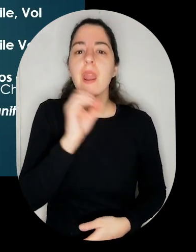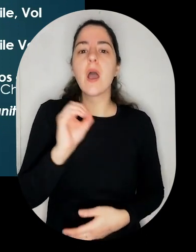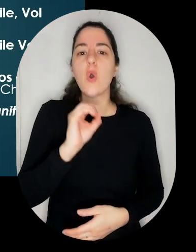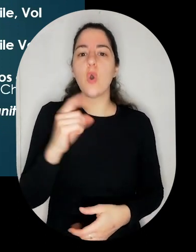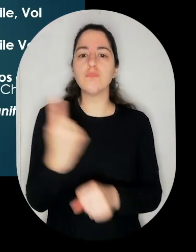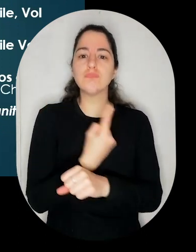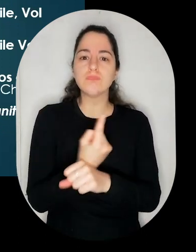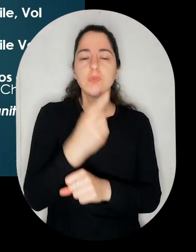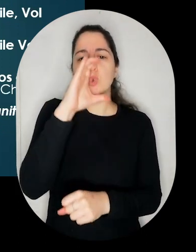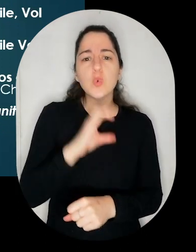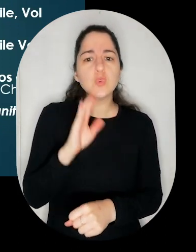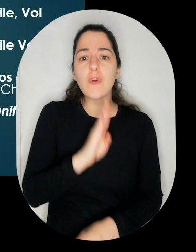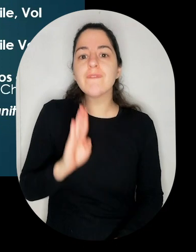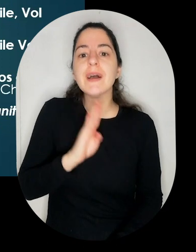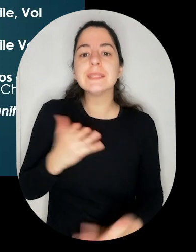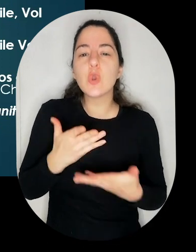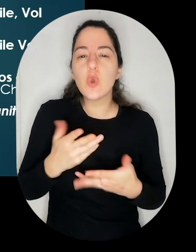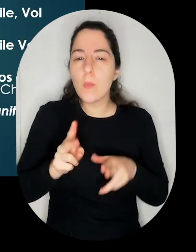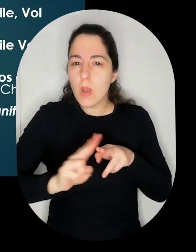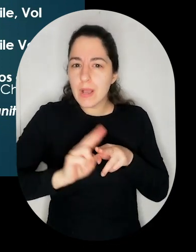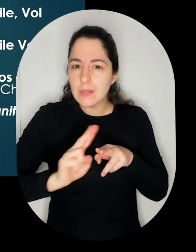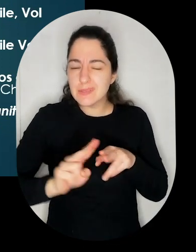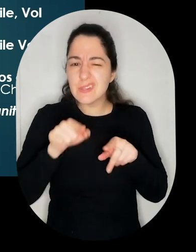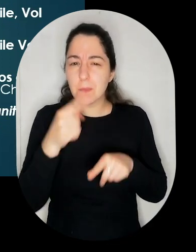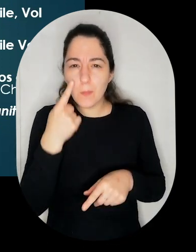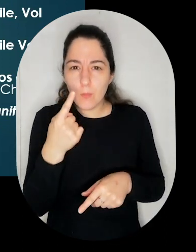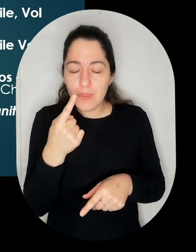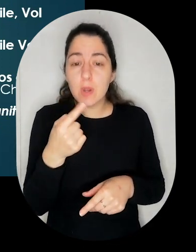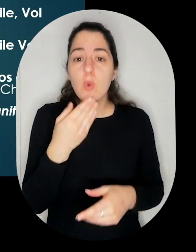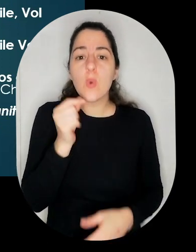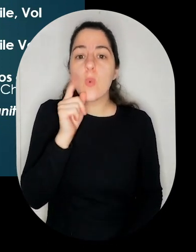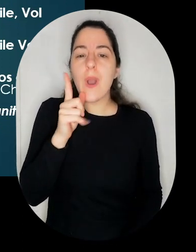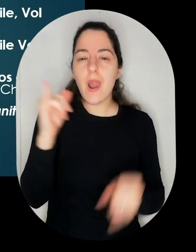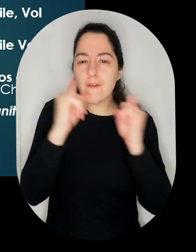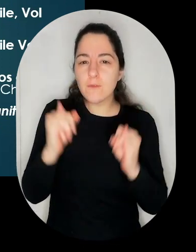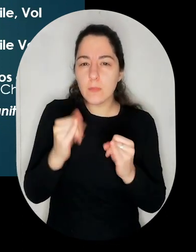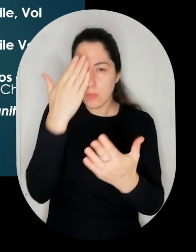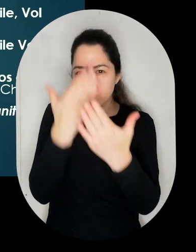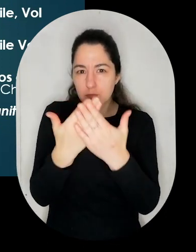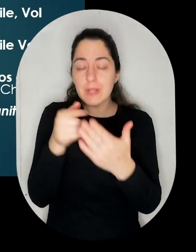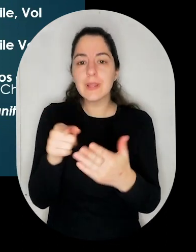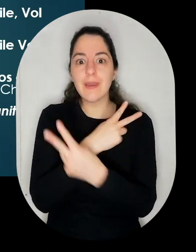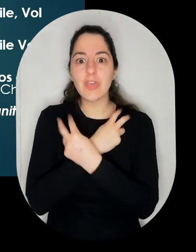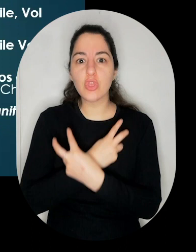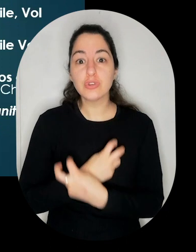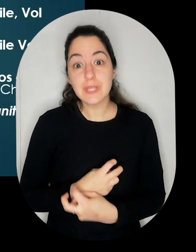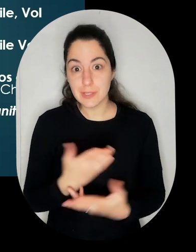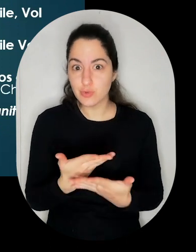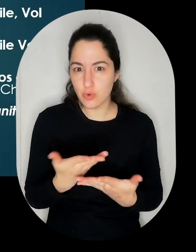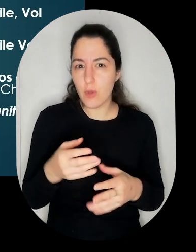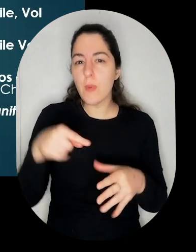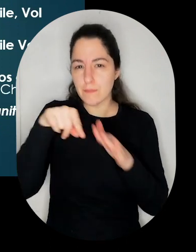un pequeño cursito básico de manejo, ¿ya? De cuáles son las medidas más adecuadas para cada tipo de intoxicación y